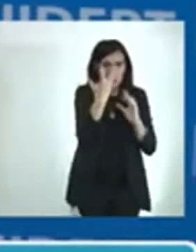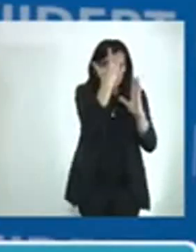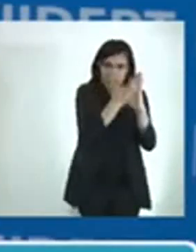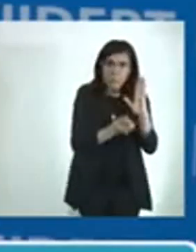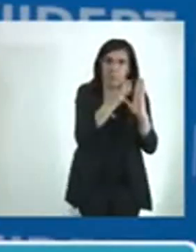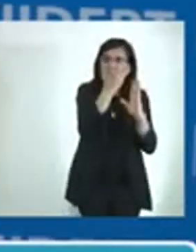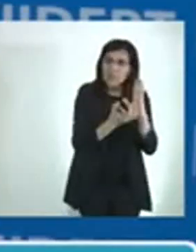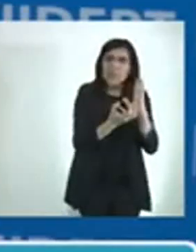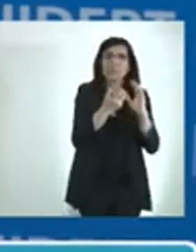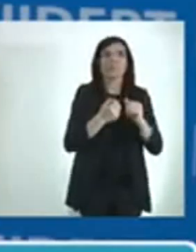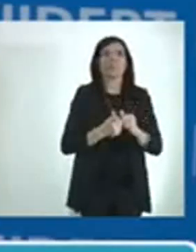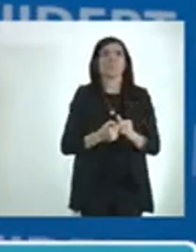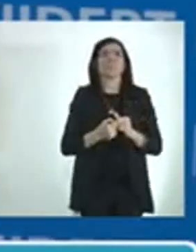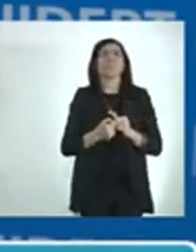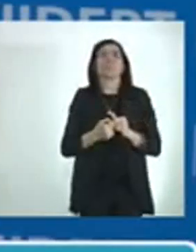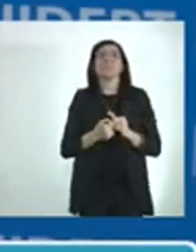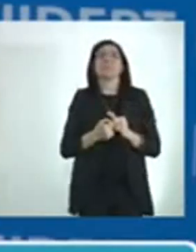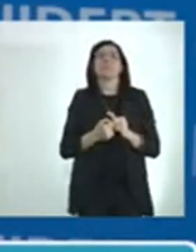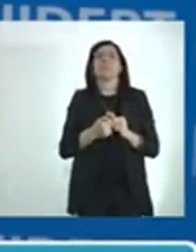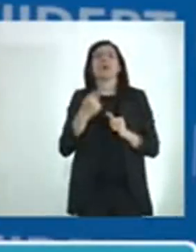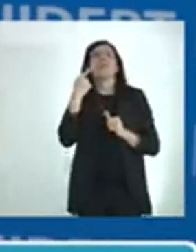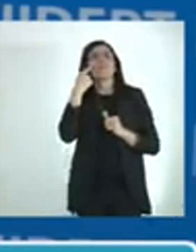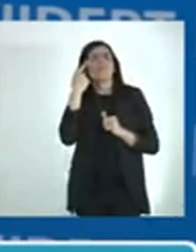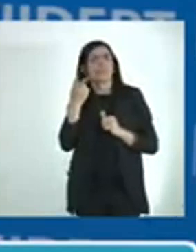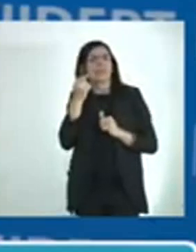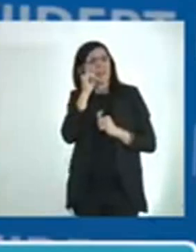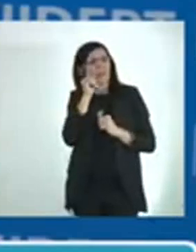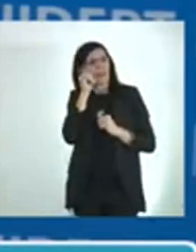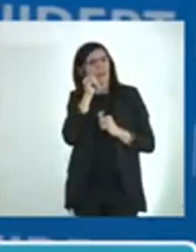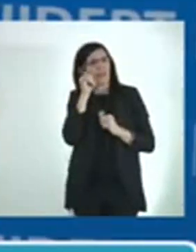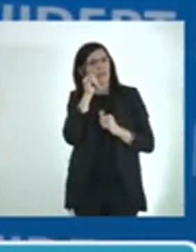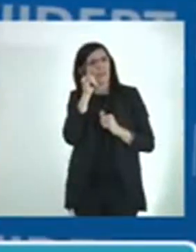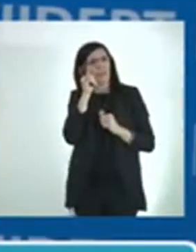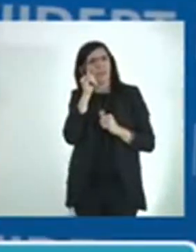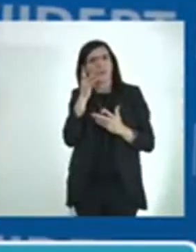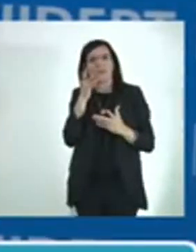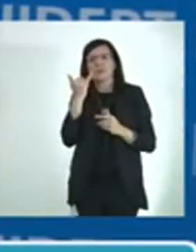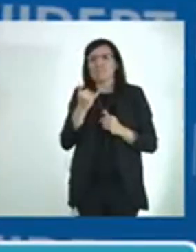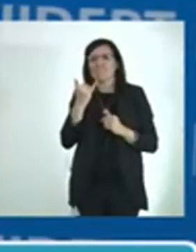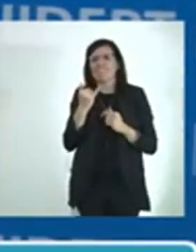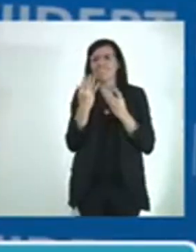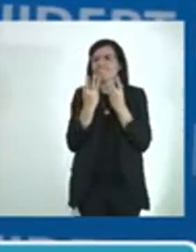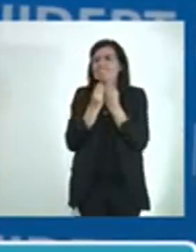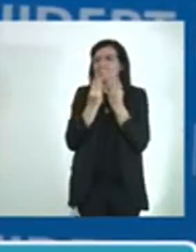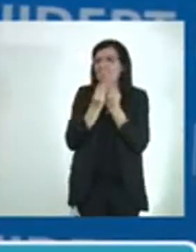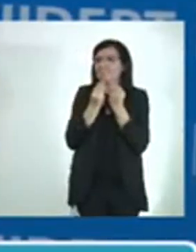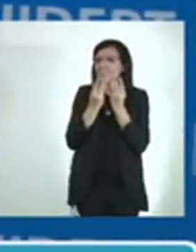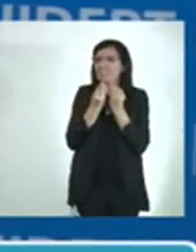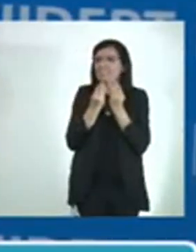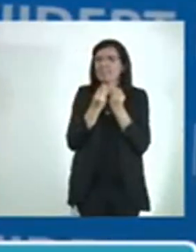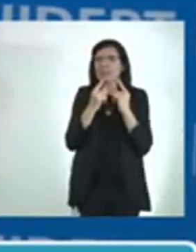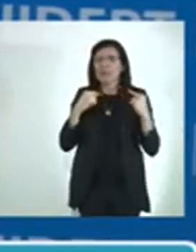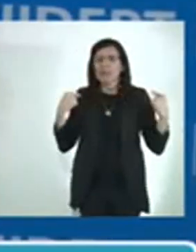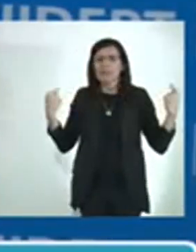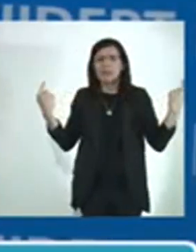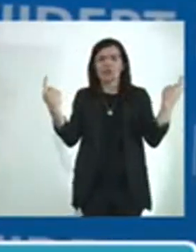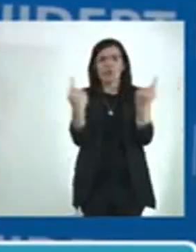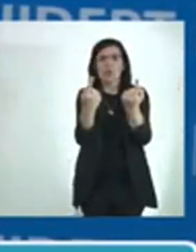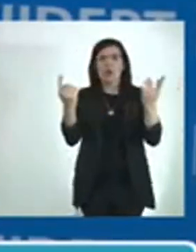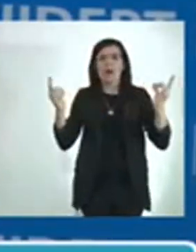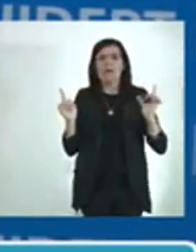estudiantes. Veíamos en la experiencia anterior, ¿no?, de Karina, que hay un cierto miedo por ahí a hablar en las aulas, a hablar con los